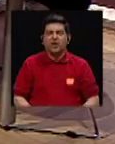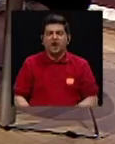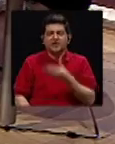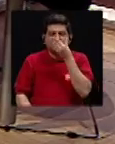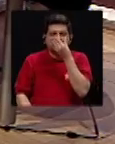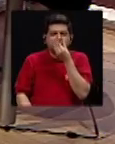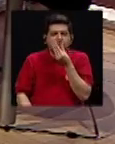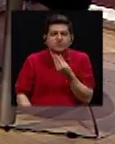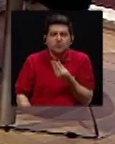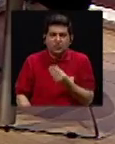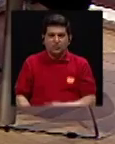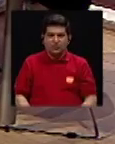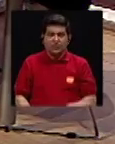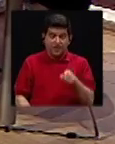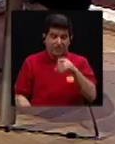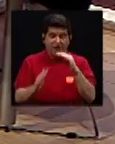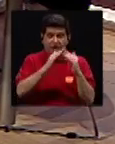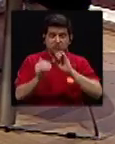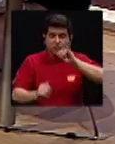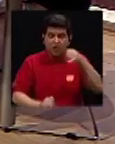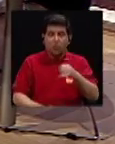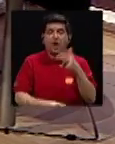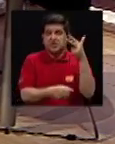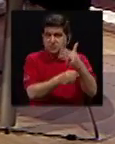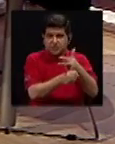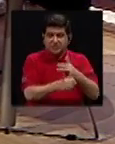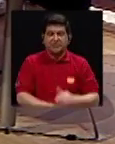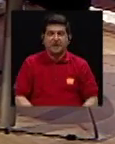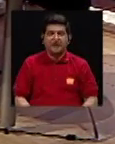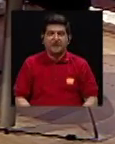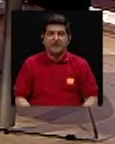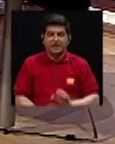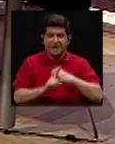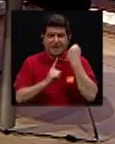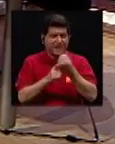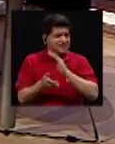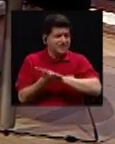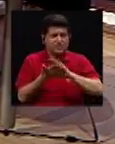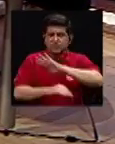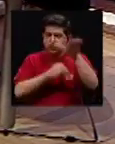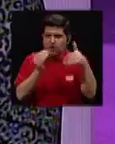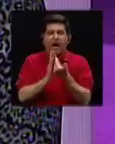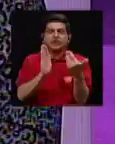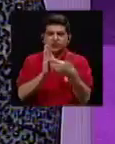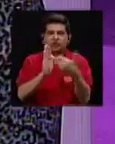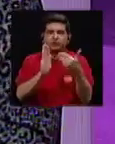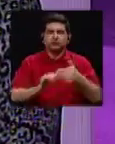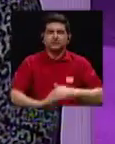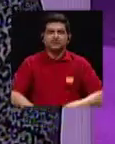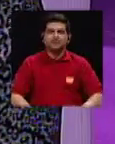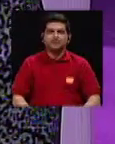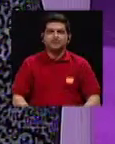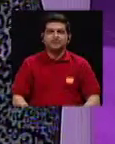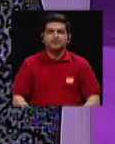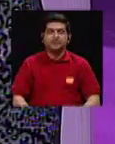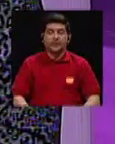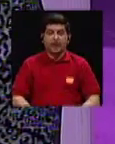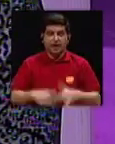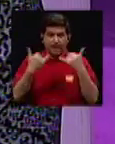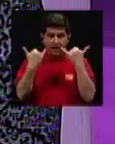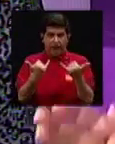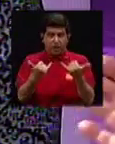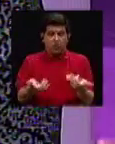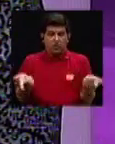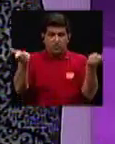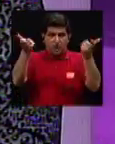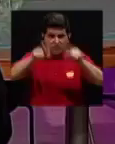ciertas mujeres sufren lo que sufren las mujeres en Ciudad Juárez o en Guatemala entonces la indignidad es de todos